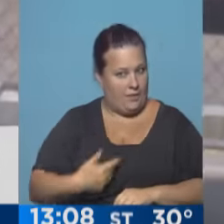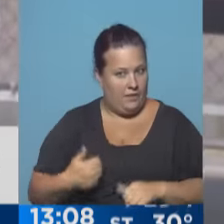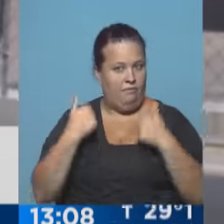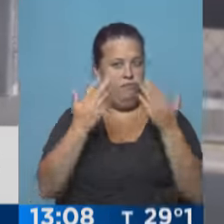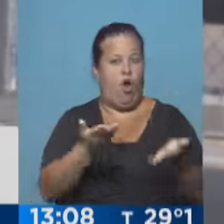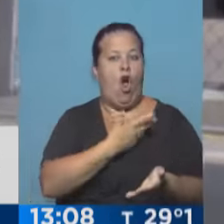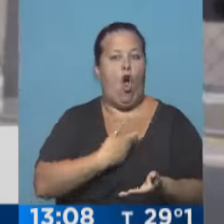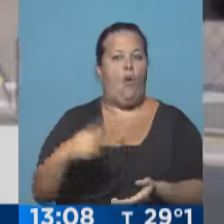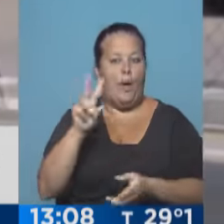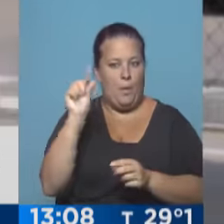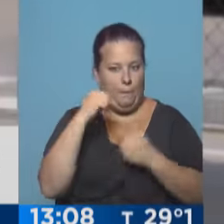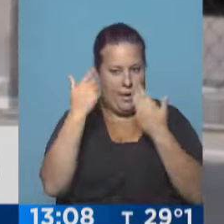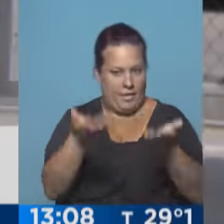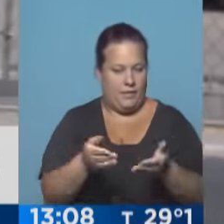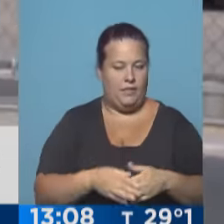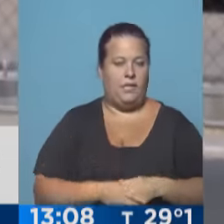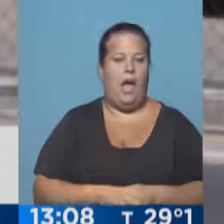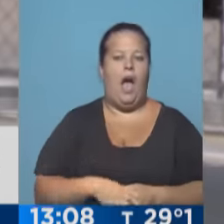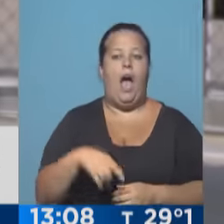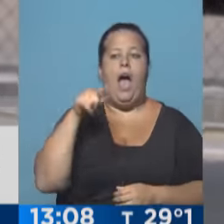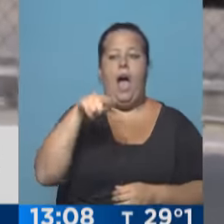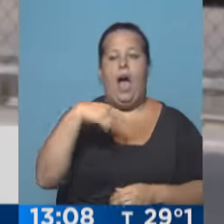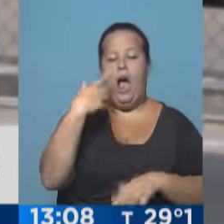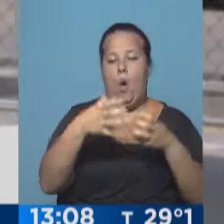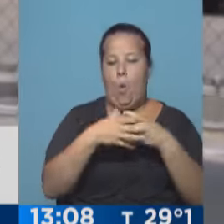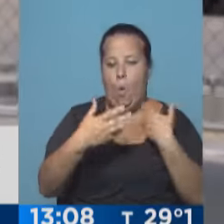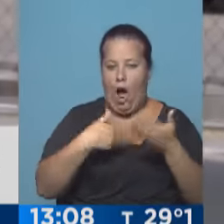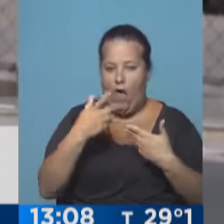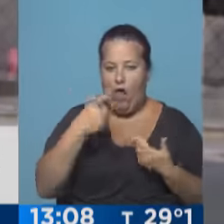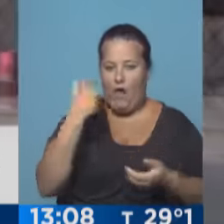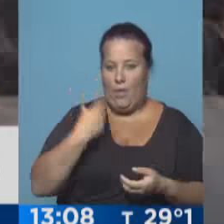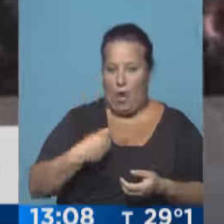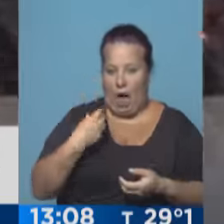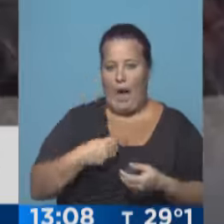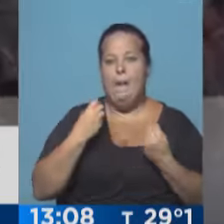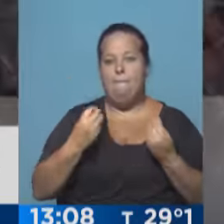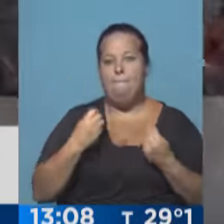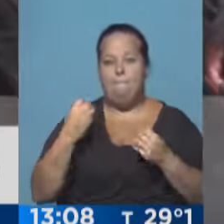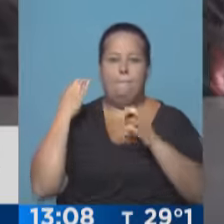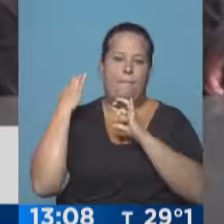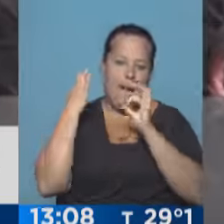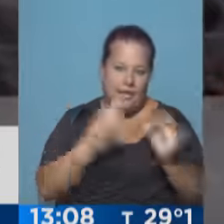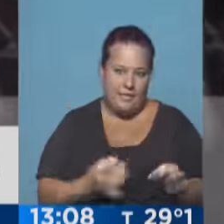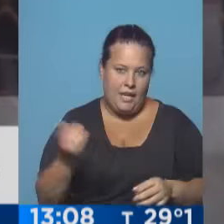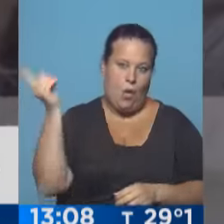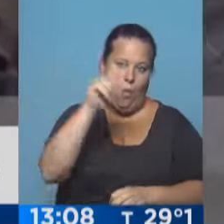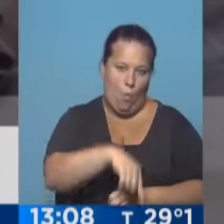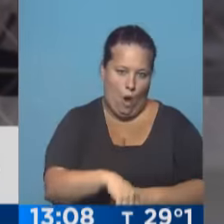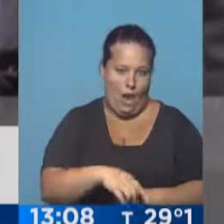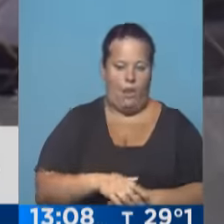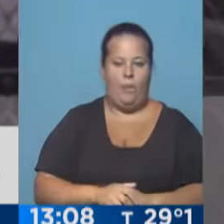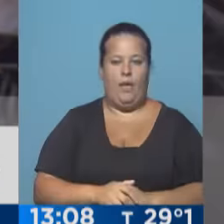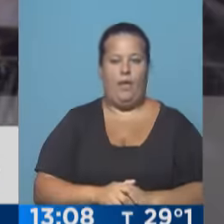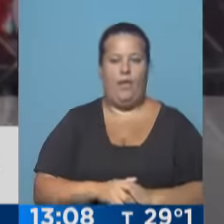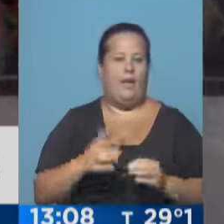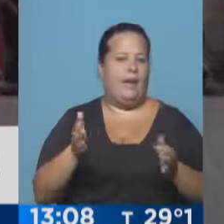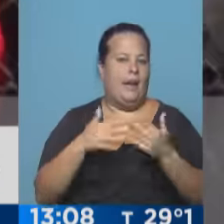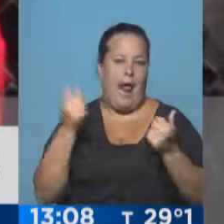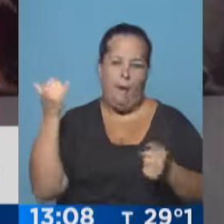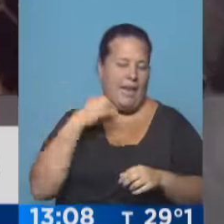el gobierno de Venezuela a la gente de Parque Patricios para que pueda volver lo más